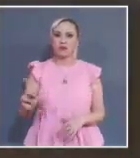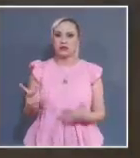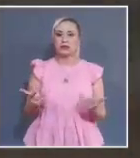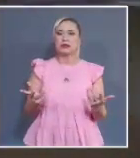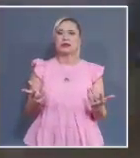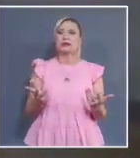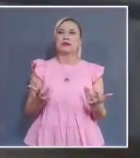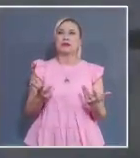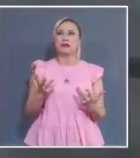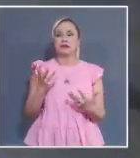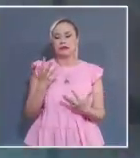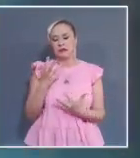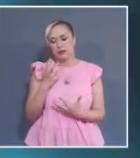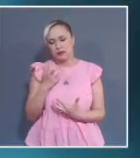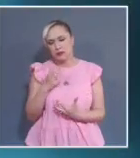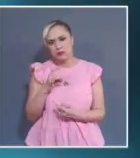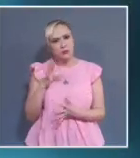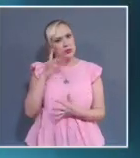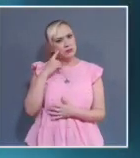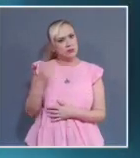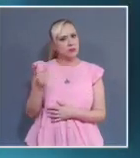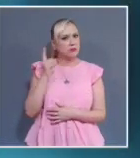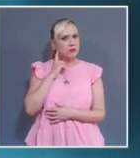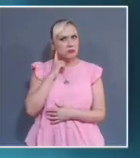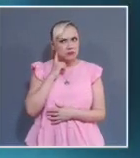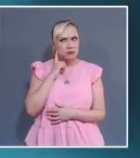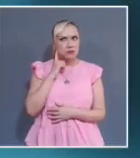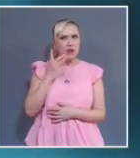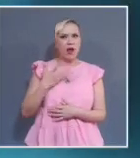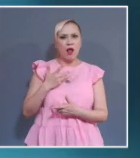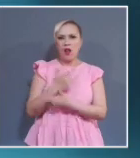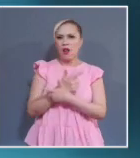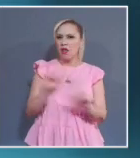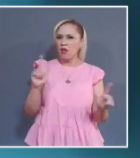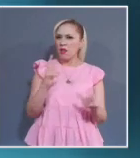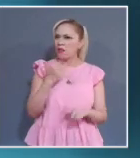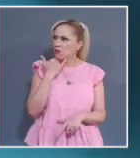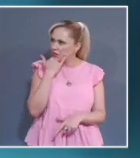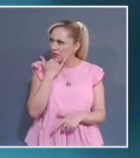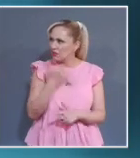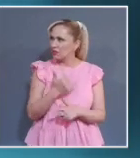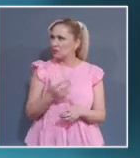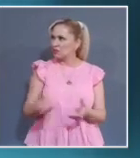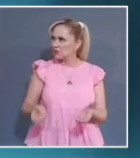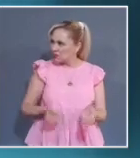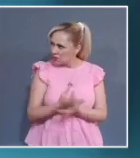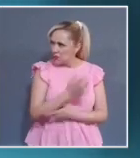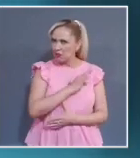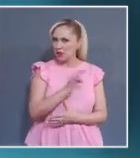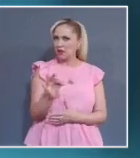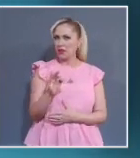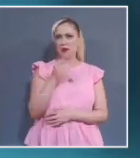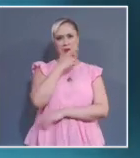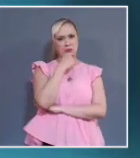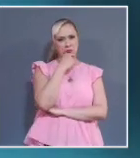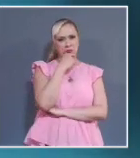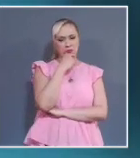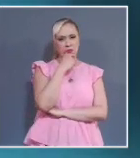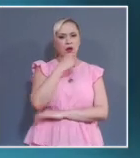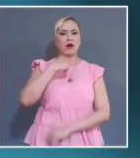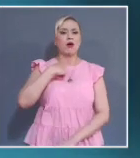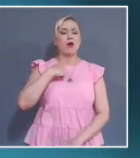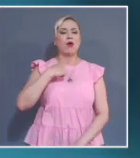de la libertad. Cuando yo llego al penal, que estoy en COC, había